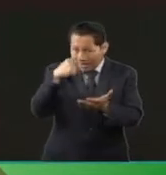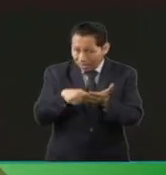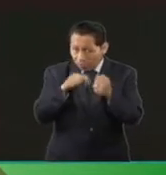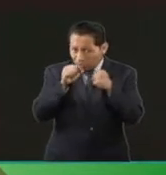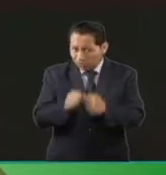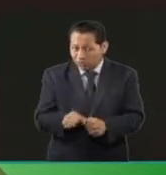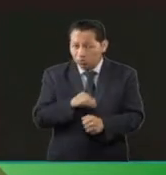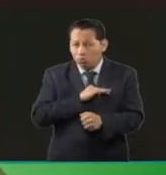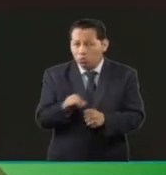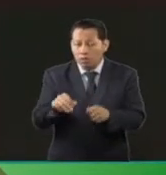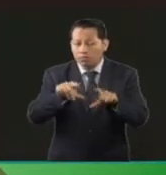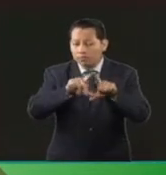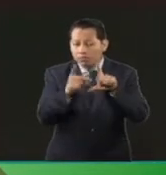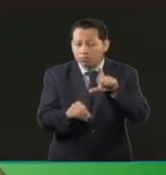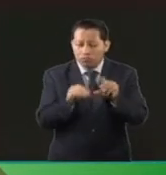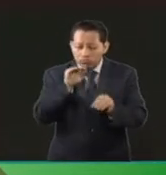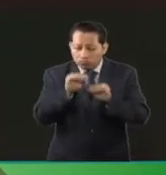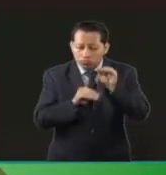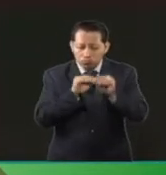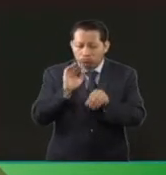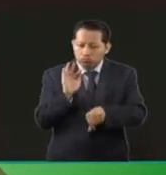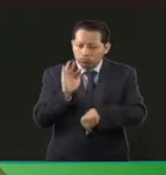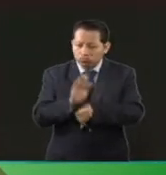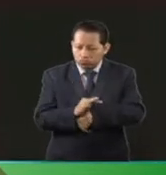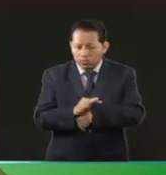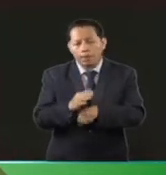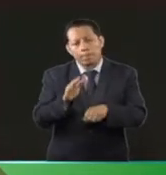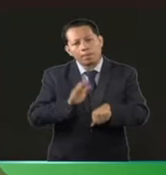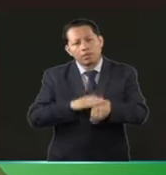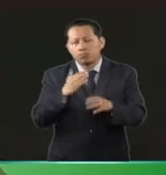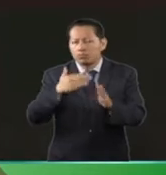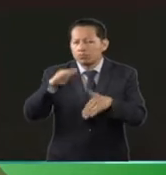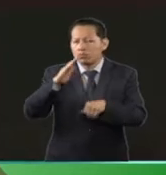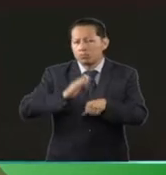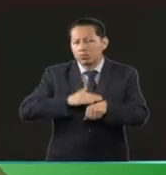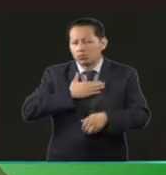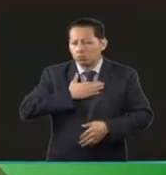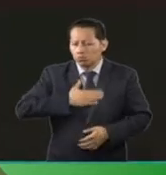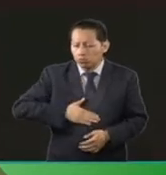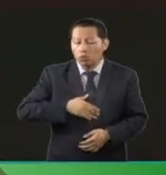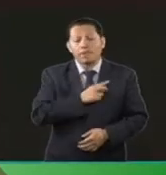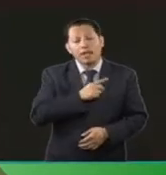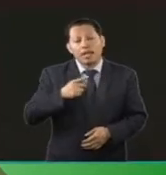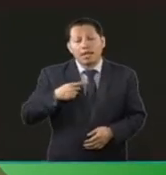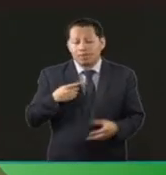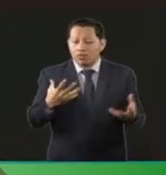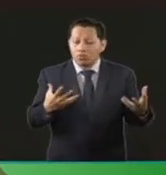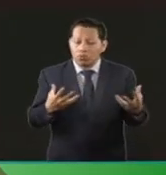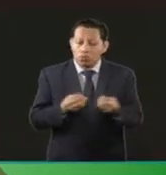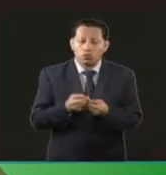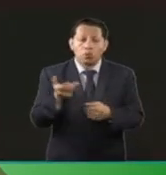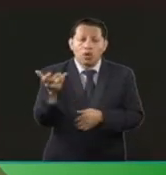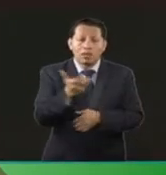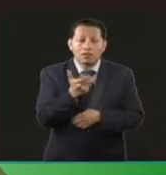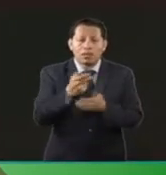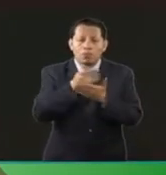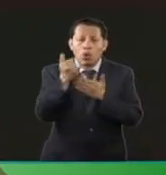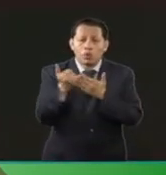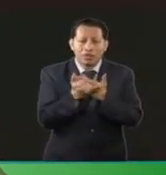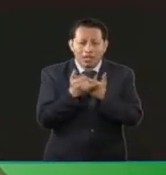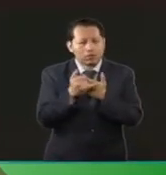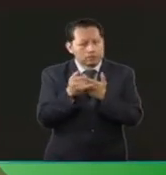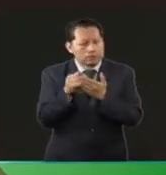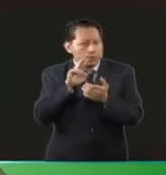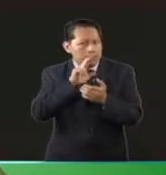construcción de un país más próspero y justo pero debemos de ir de la mano con proyectos estratégicos que no